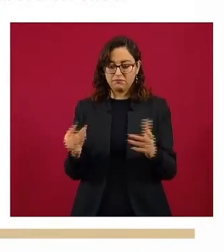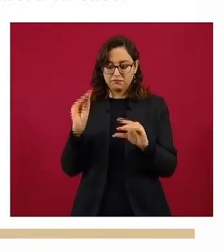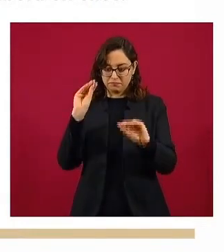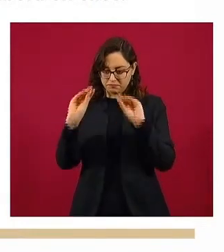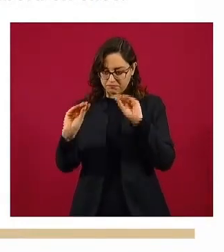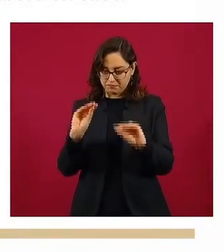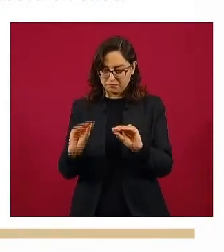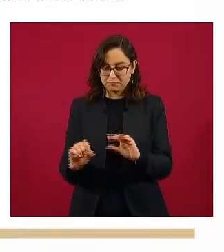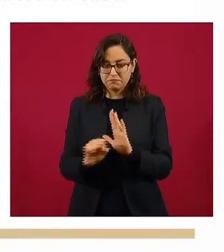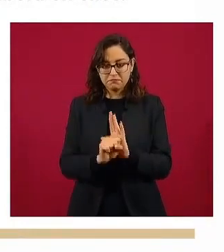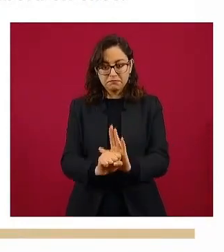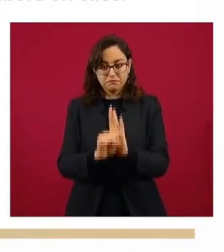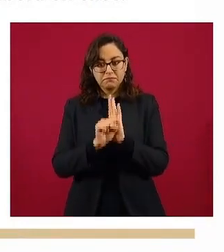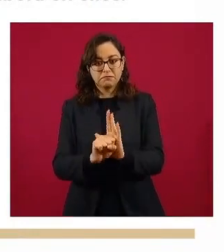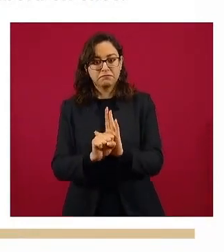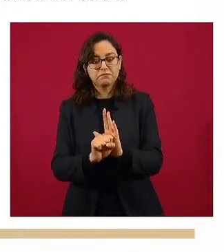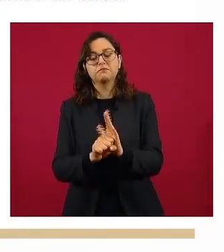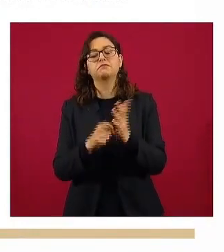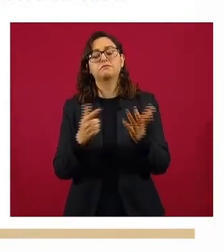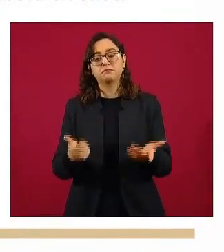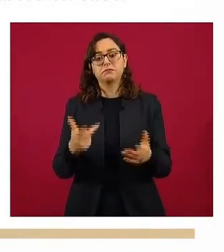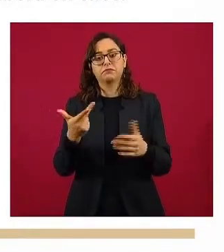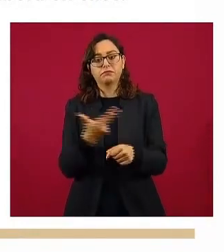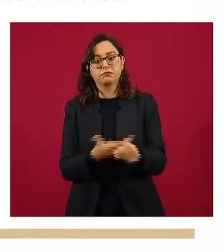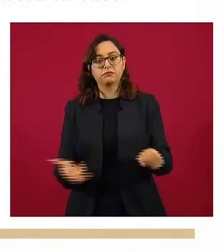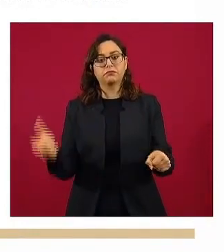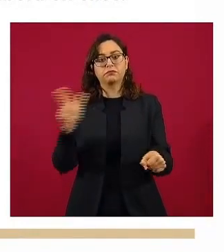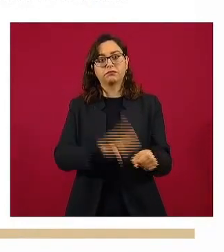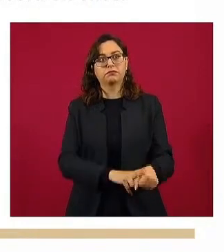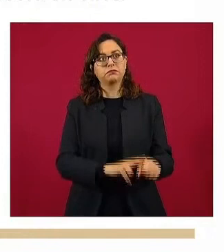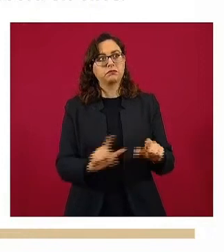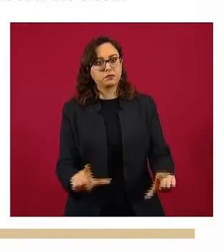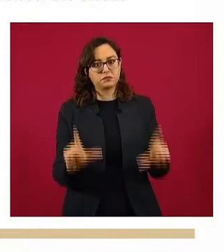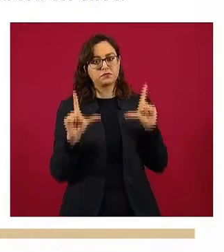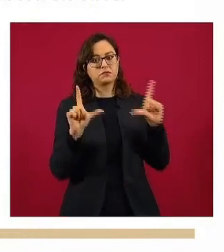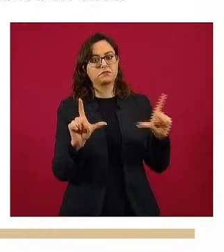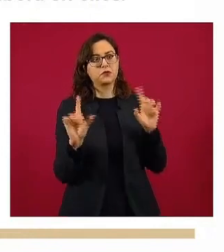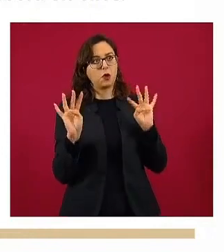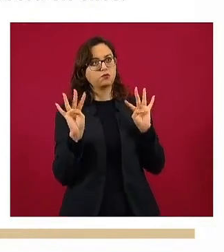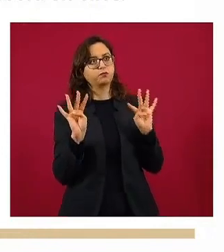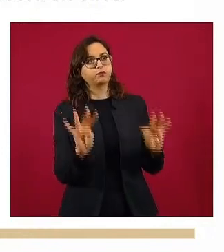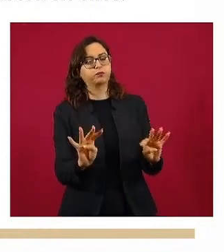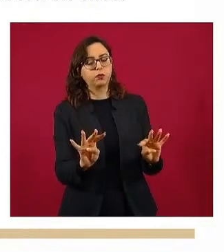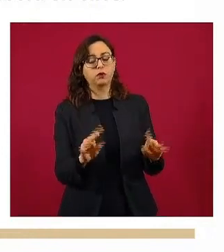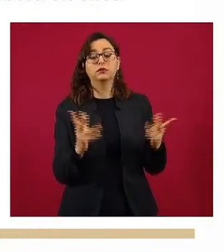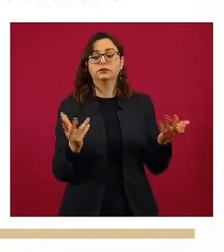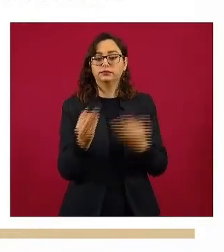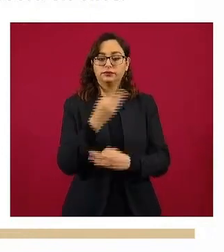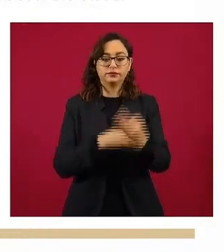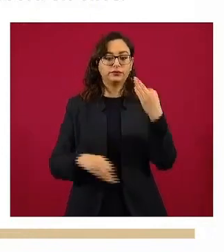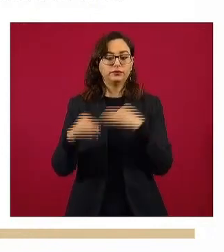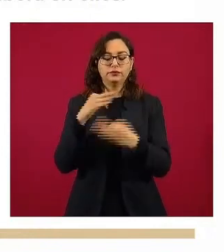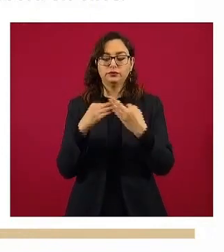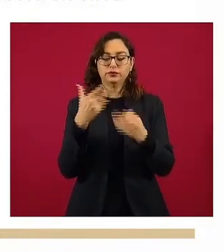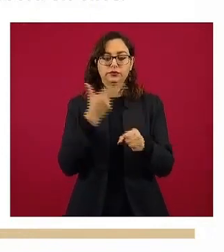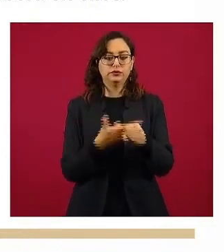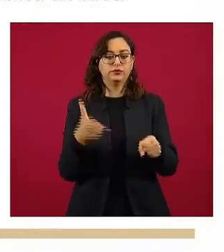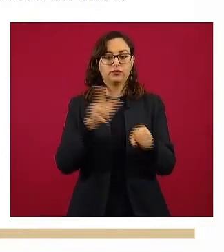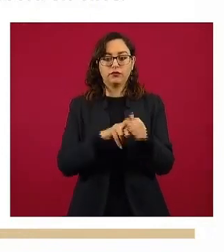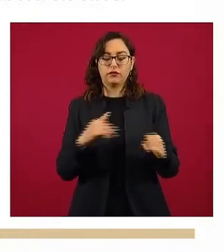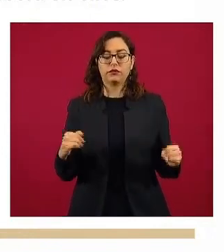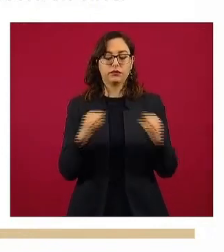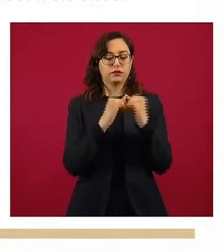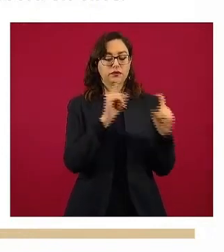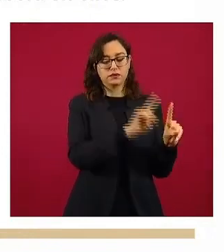simbólica que irá en un lugar muy especial de cada hospital COVID de todas las instituciones de salud